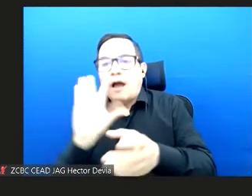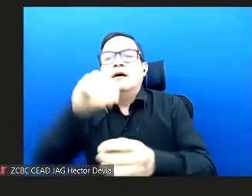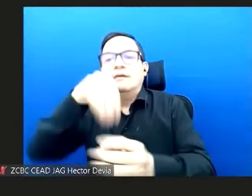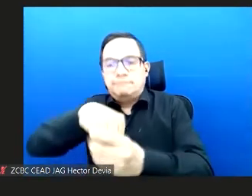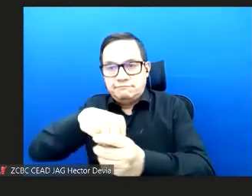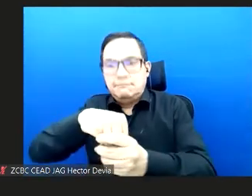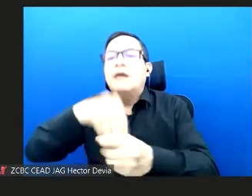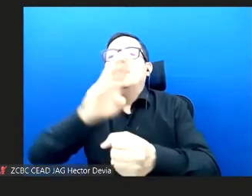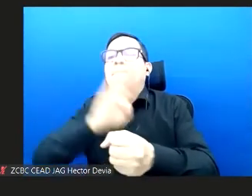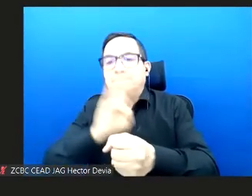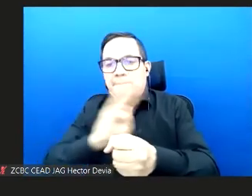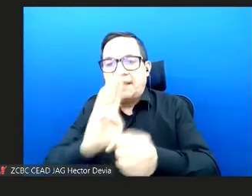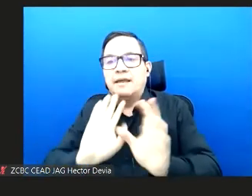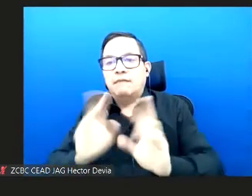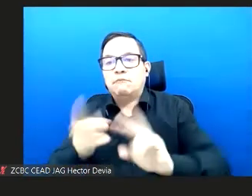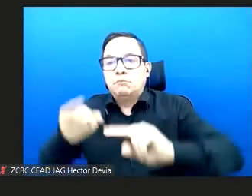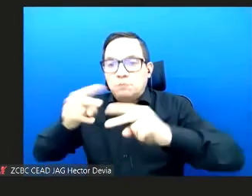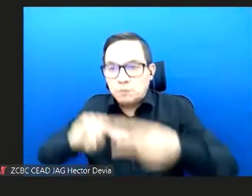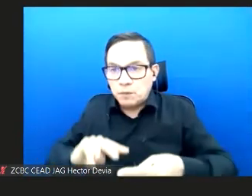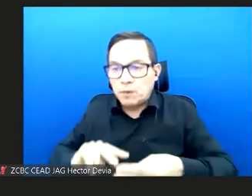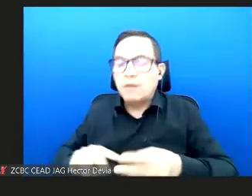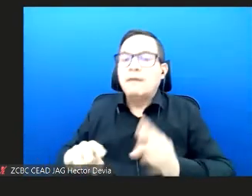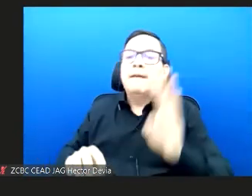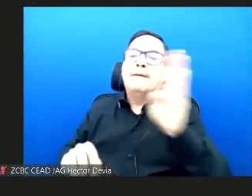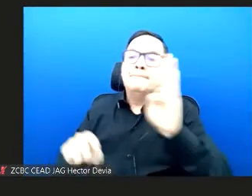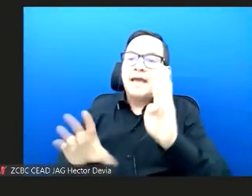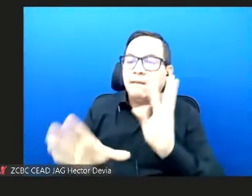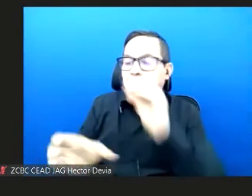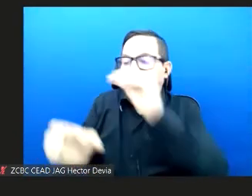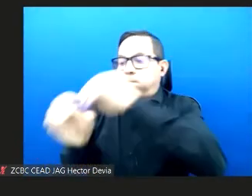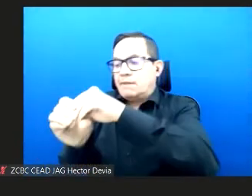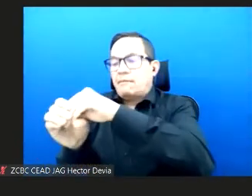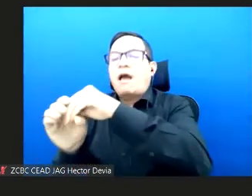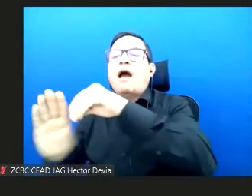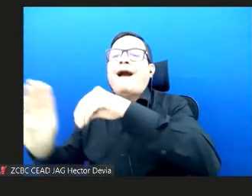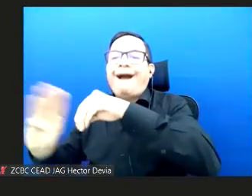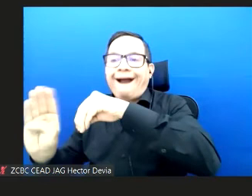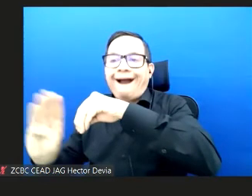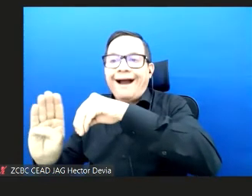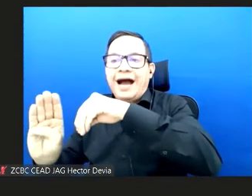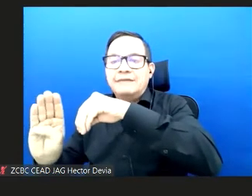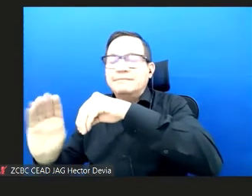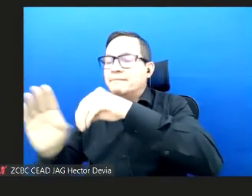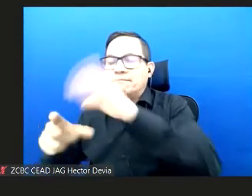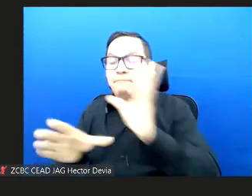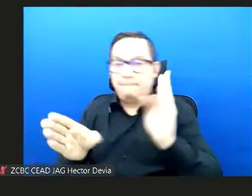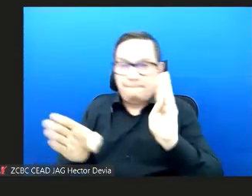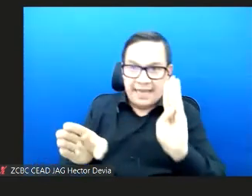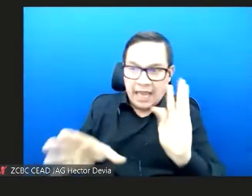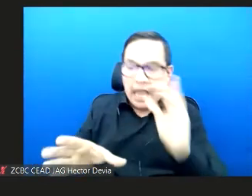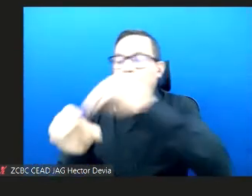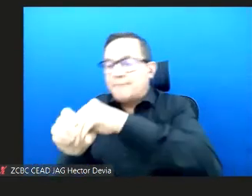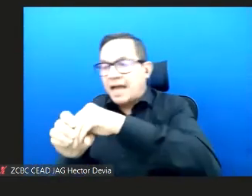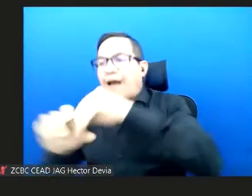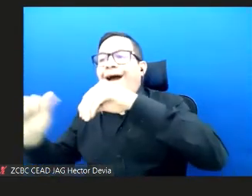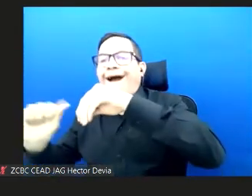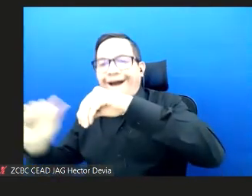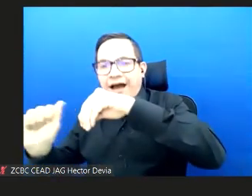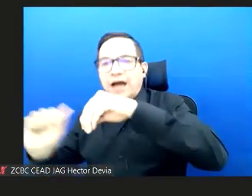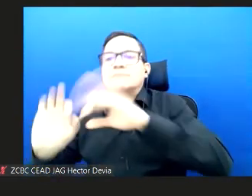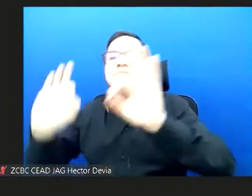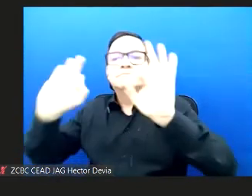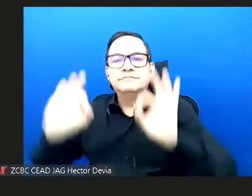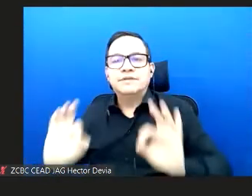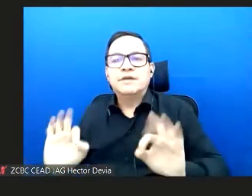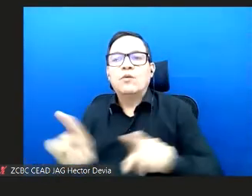el mismo símbolo de C con rayita abajo, ¿sí? Entonces, subconjunto propio de B, y se